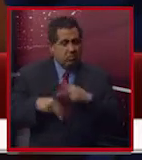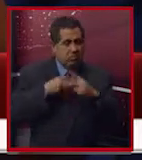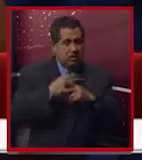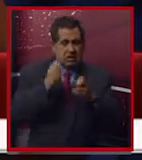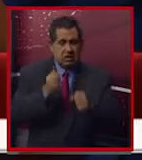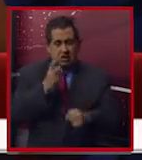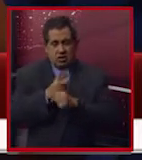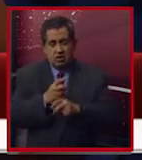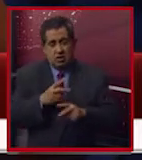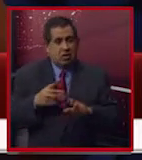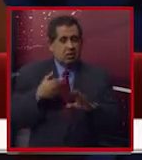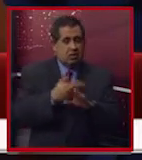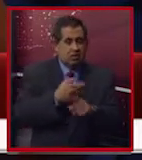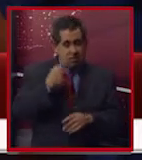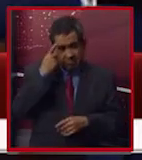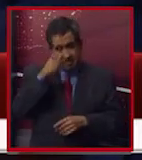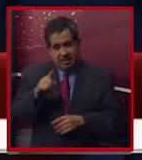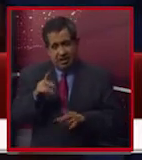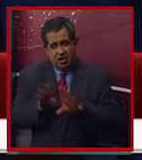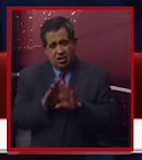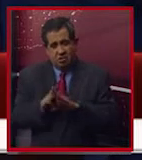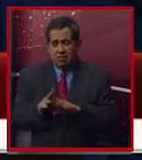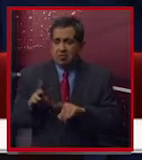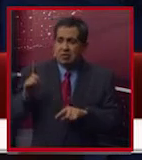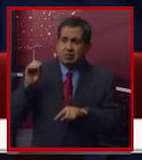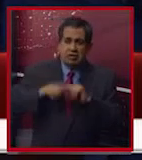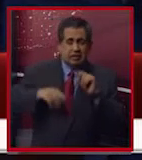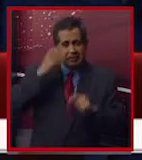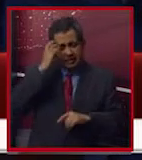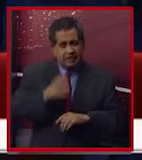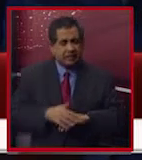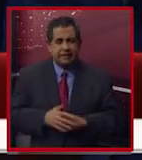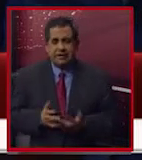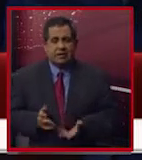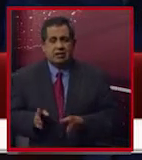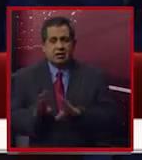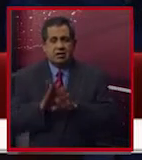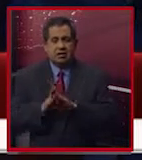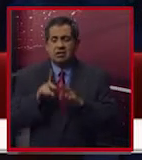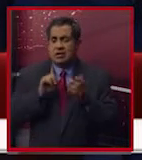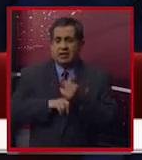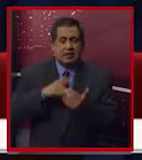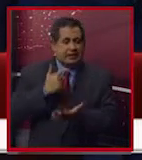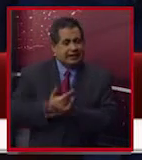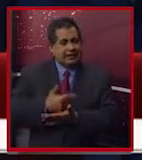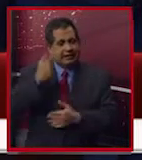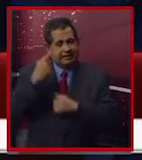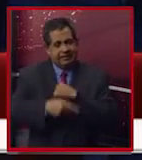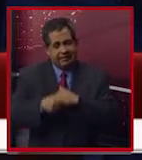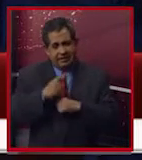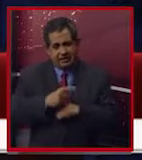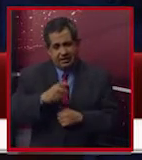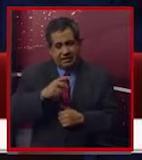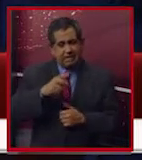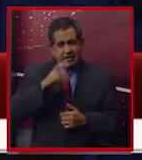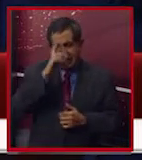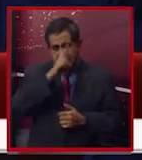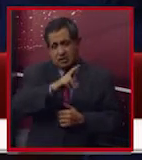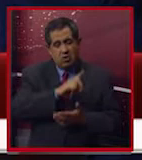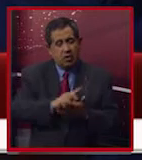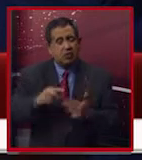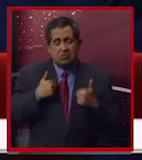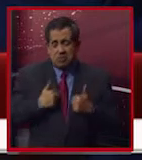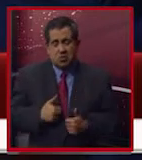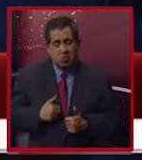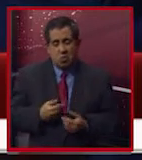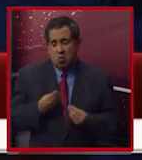seguridad pública para combatir la criminalidad ha dado lugar a que se cometan graves violaciones a derechos humanos